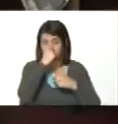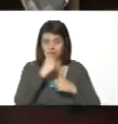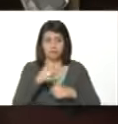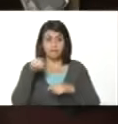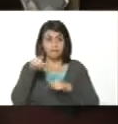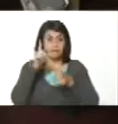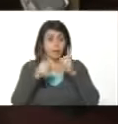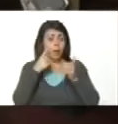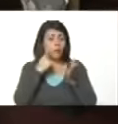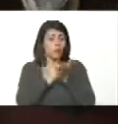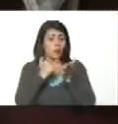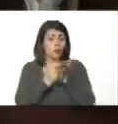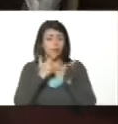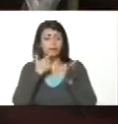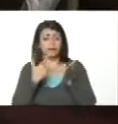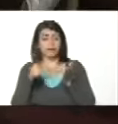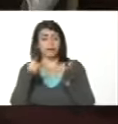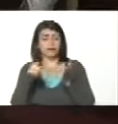Y el argumento